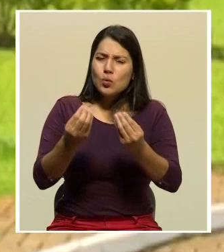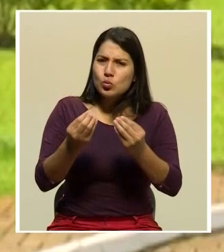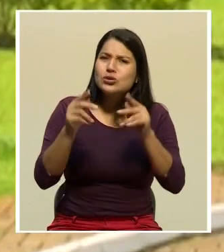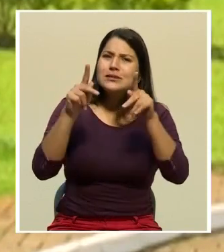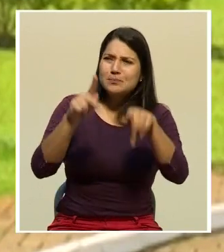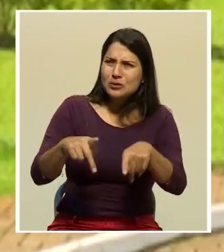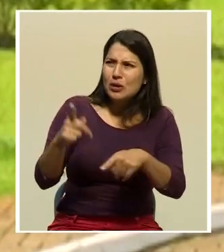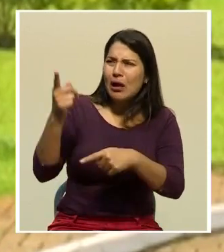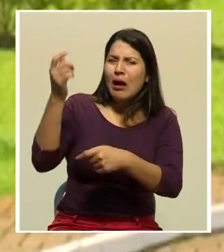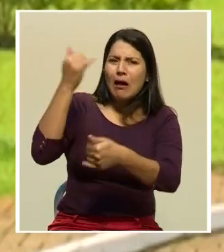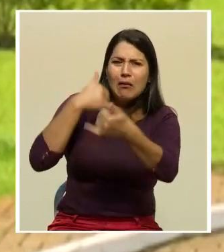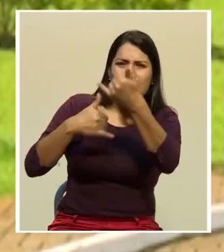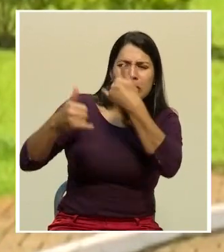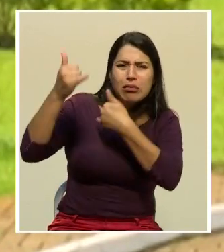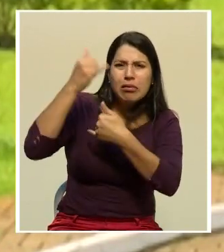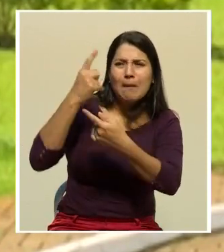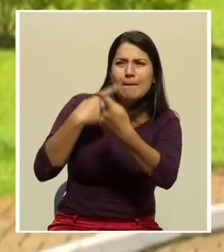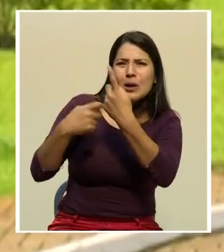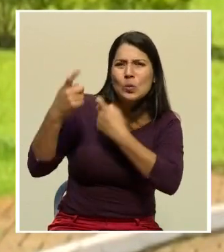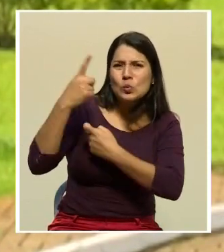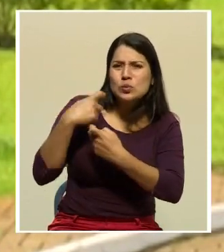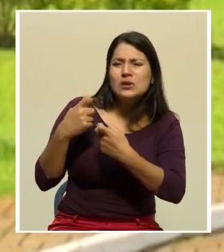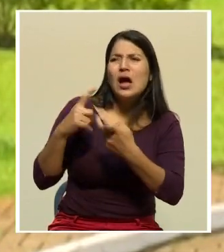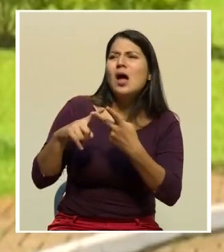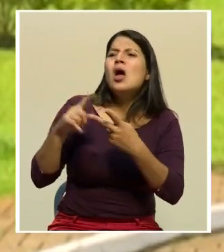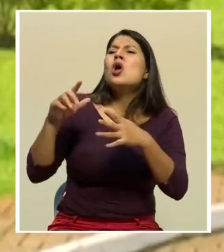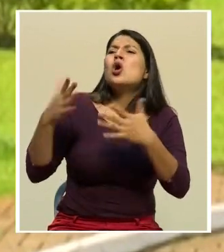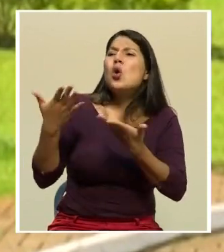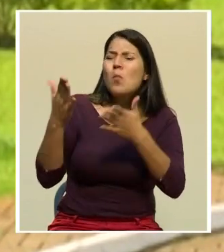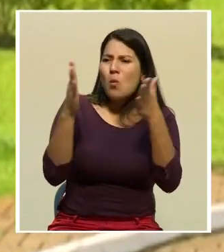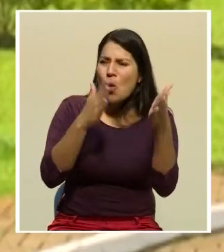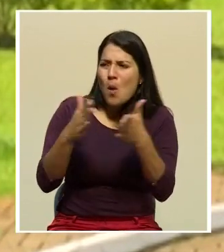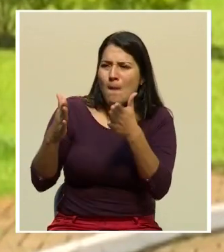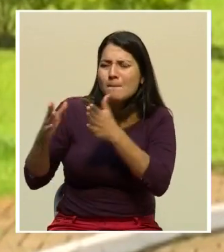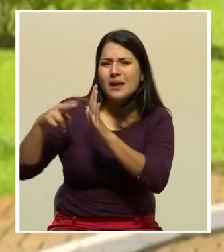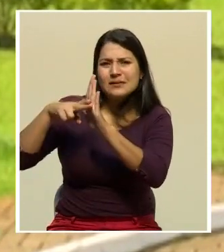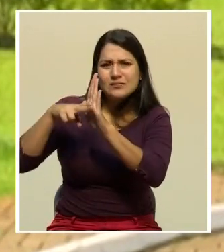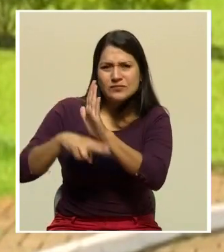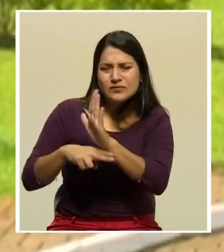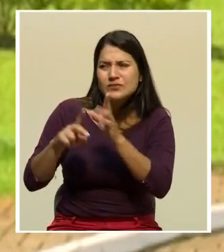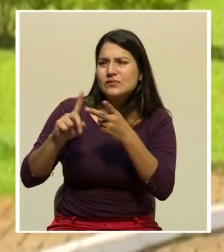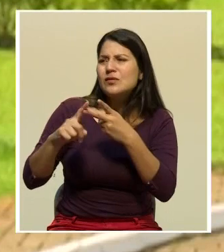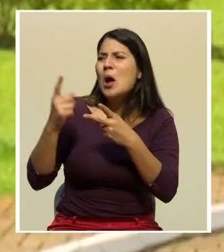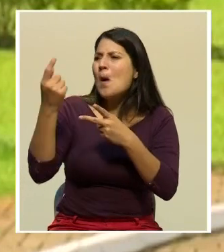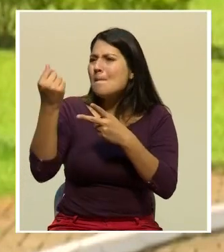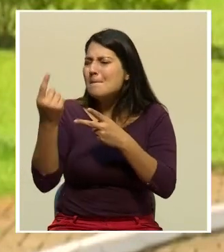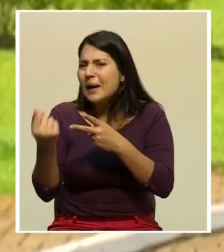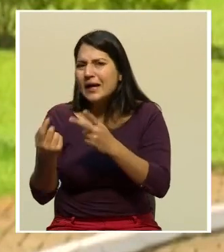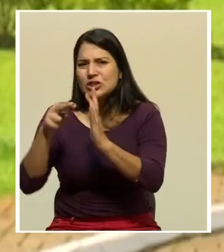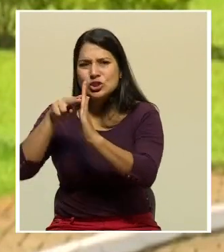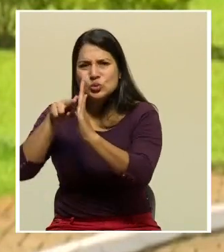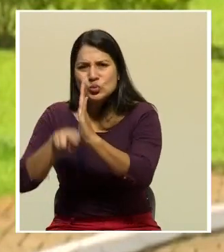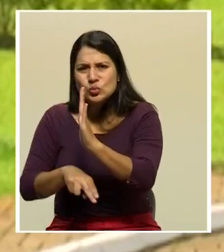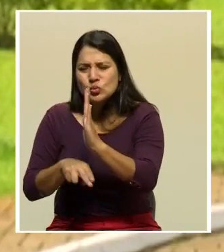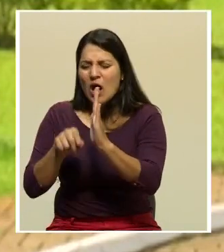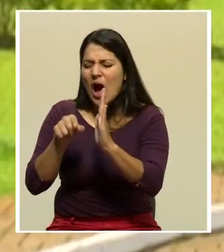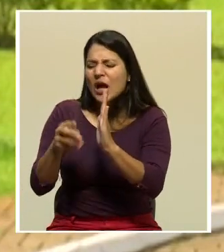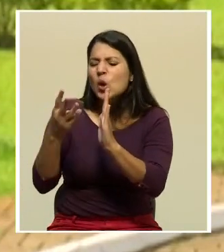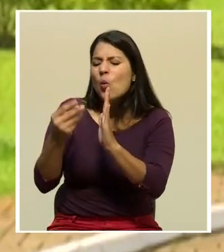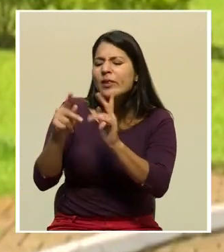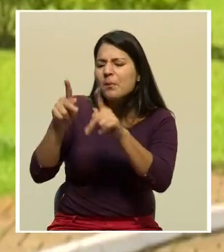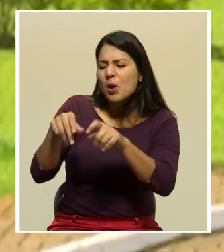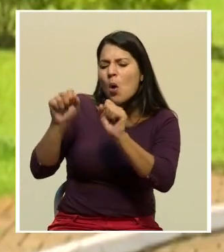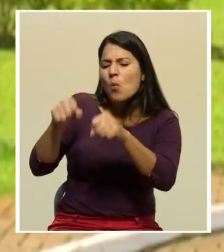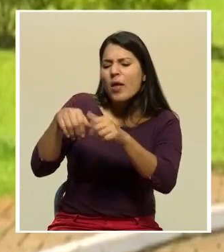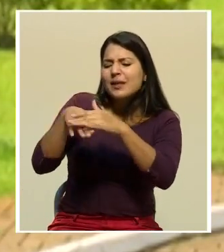bastante, consultando planes funerarios, consultando espacios de nichos, los precios, que si cabe 1 o 2